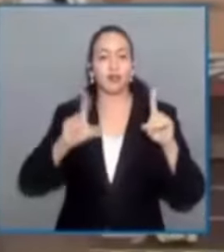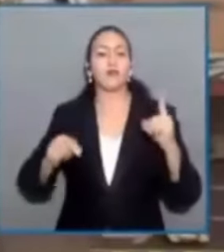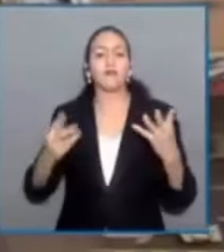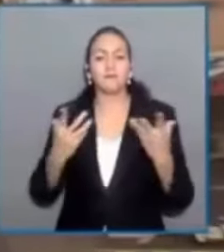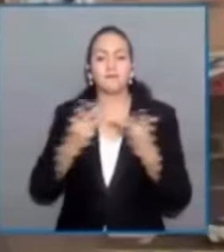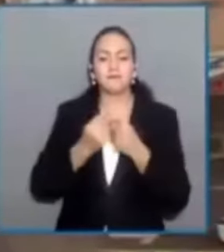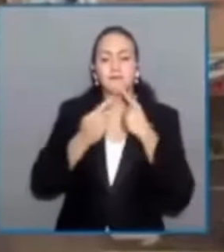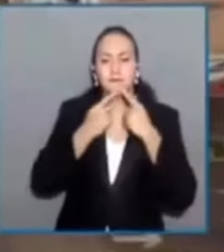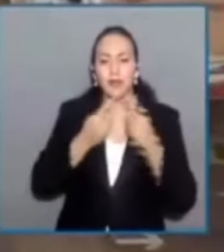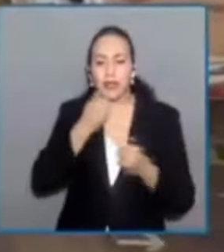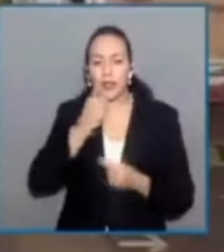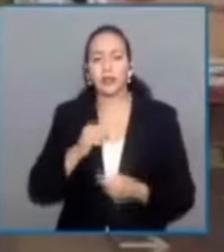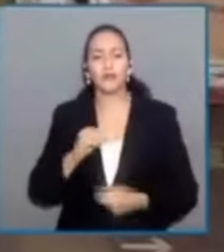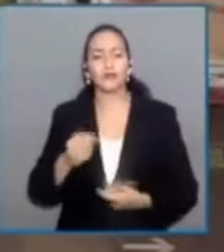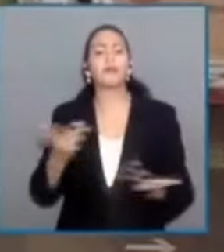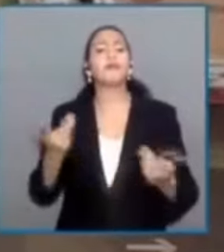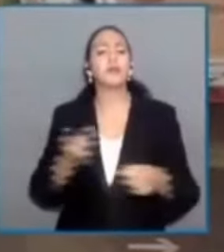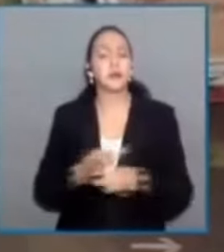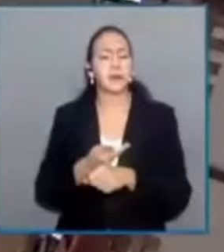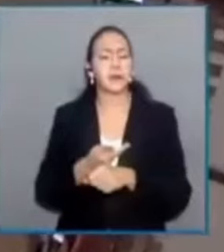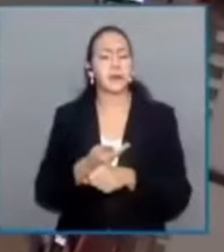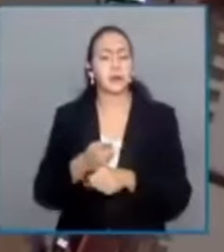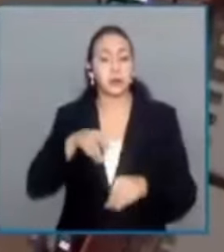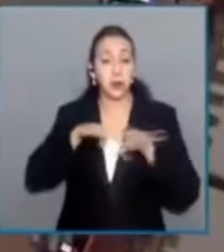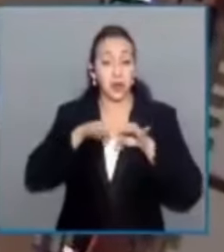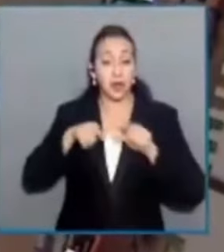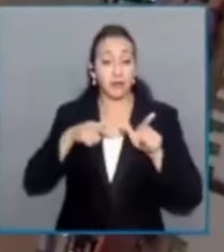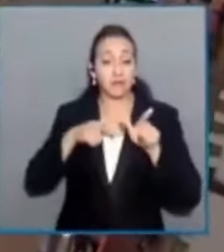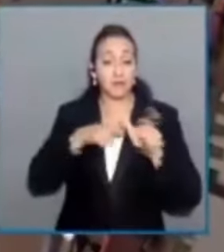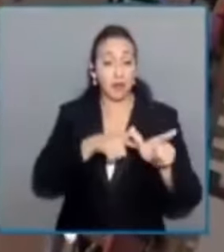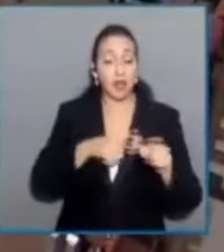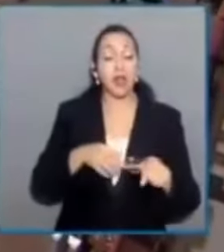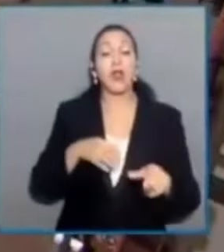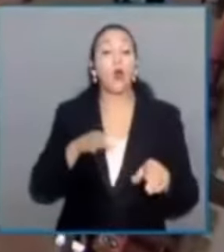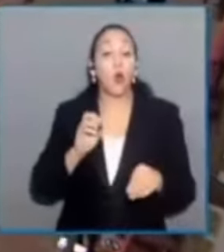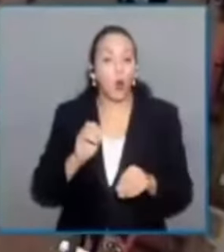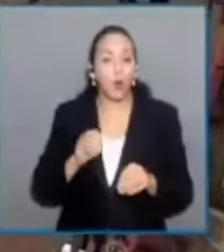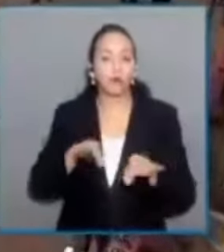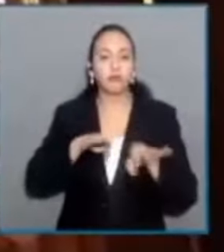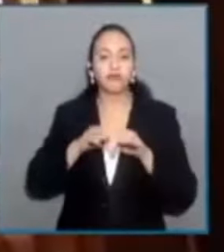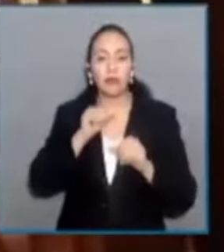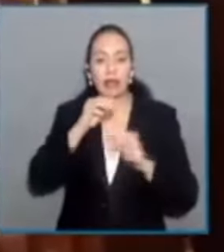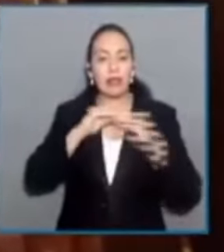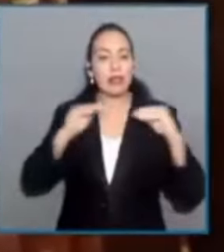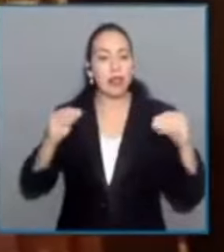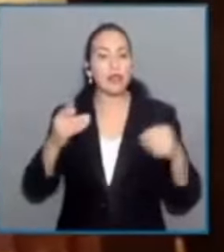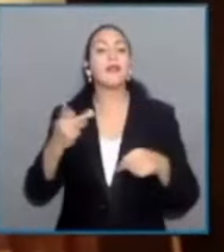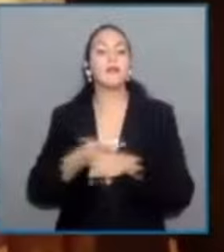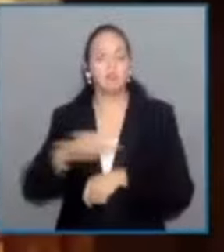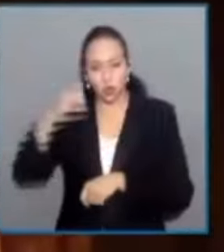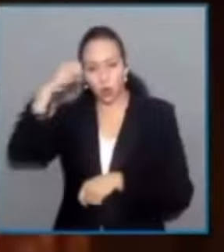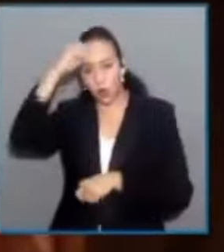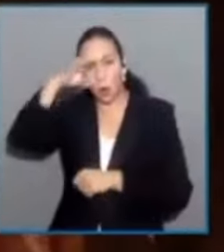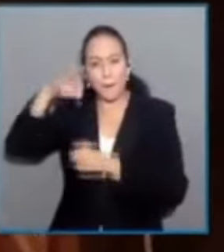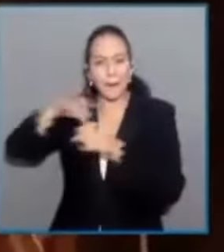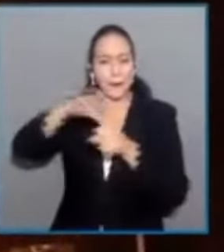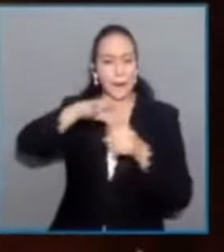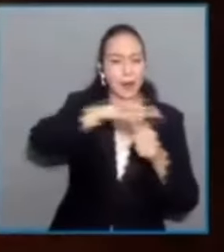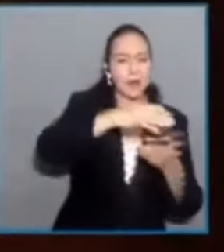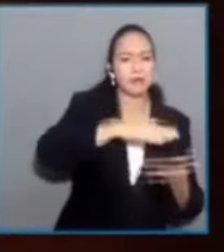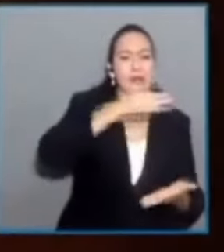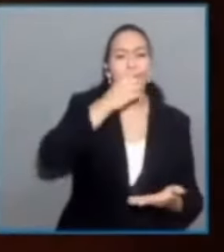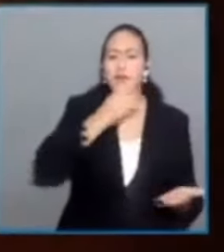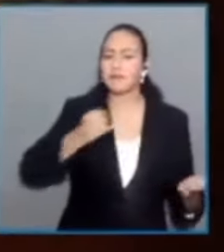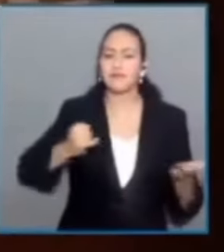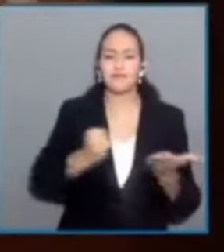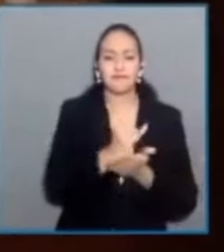que continuará la suspensión de actividades en este alto tribunal manteniendo las guardias necesarias sin Que corran plazos hasta